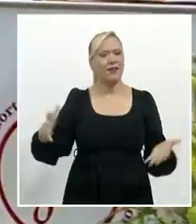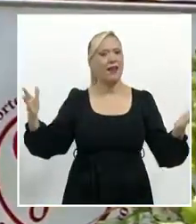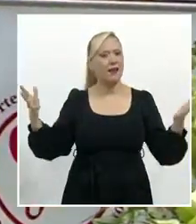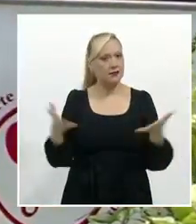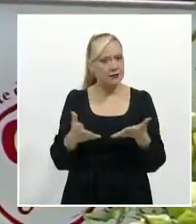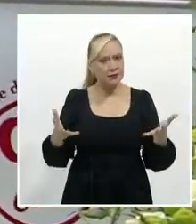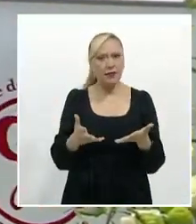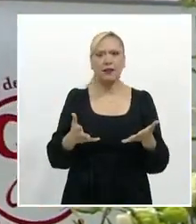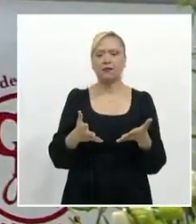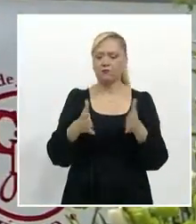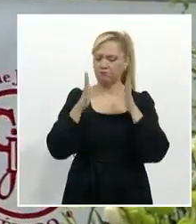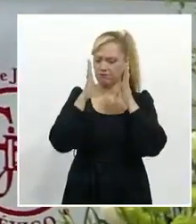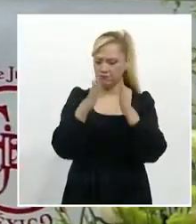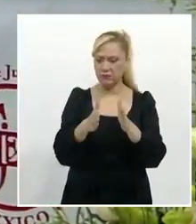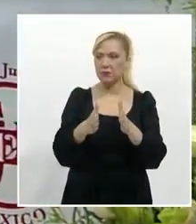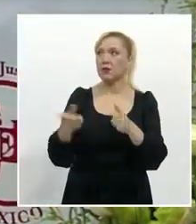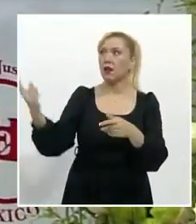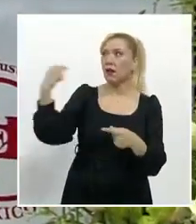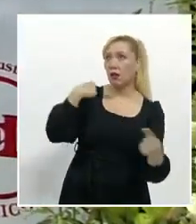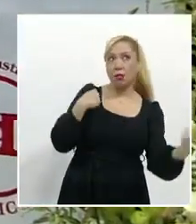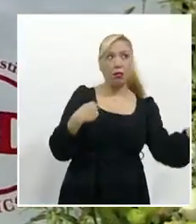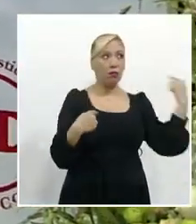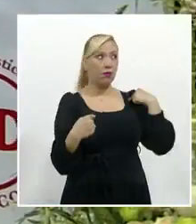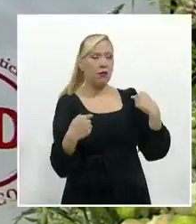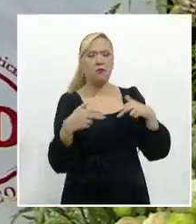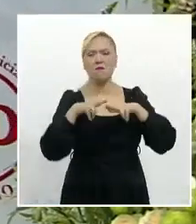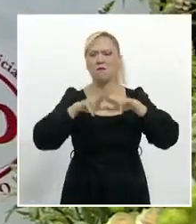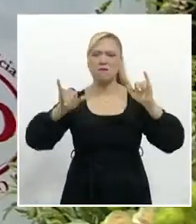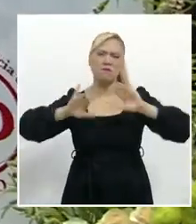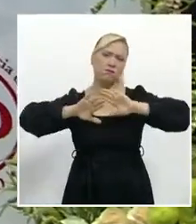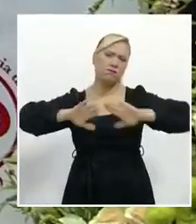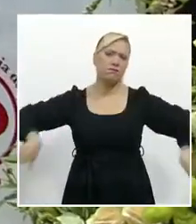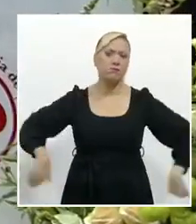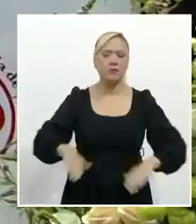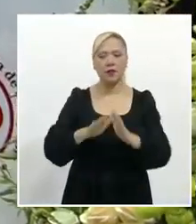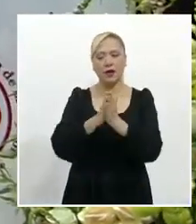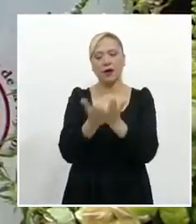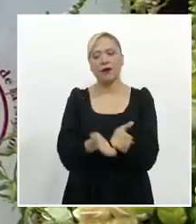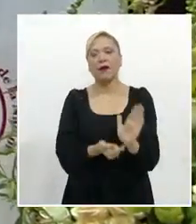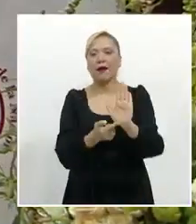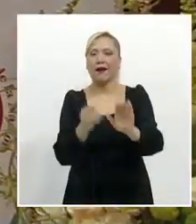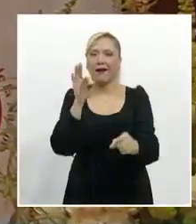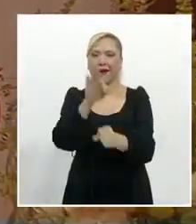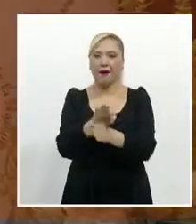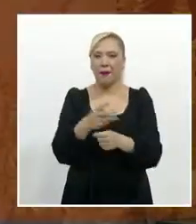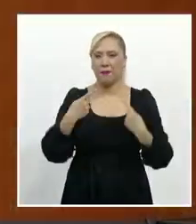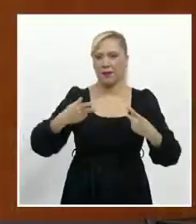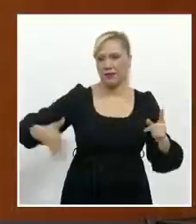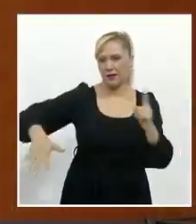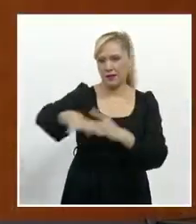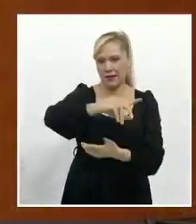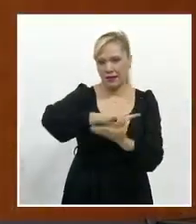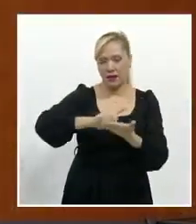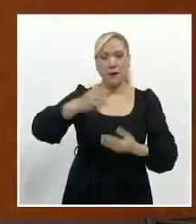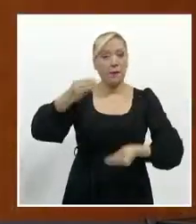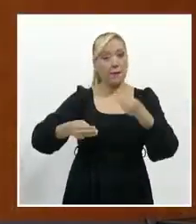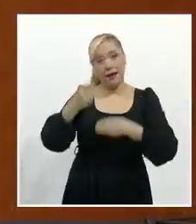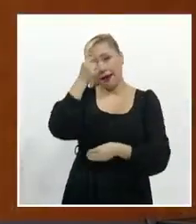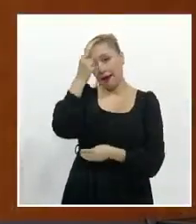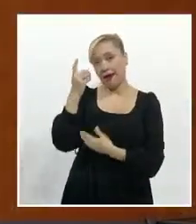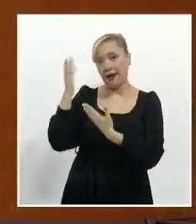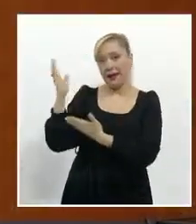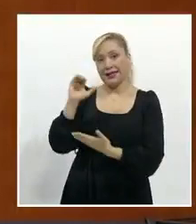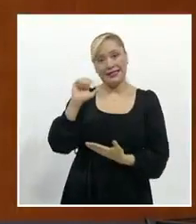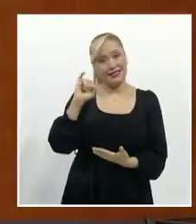nadie los va a doblar. Durante la presentación del libro La defensa y remediación de los derechos sociales del magistrado Isidro